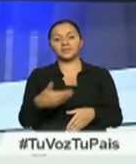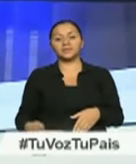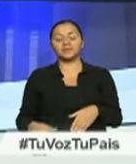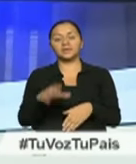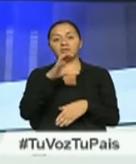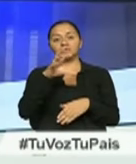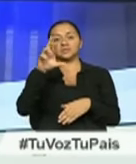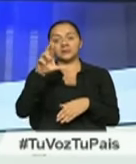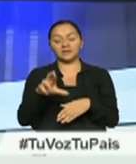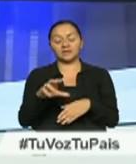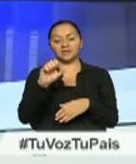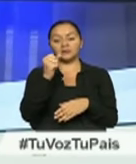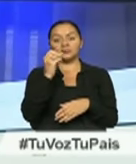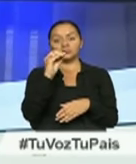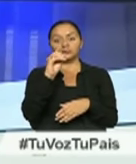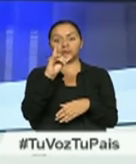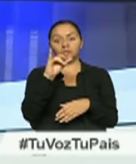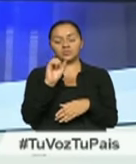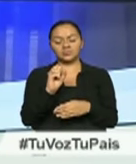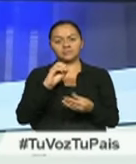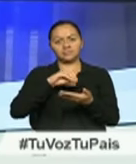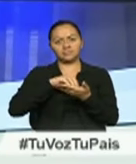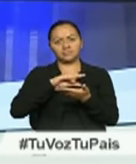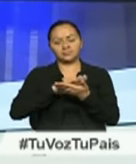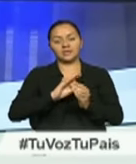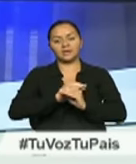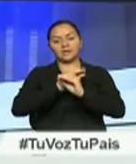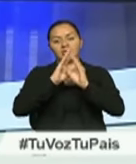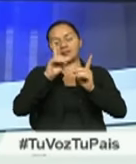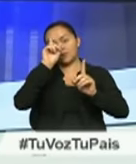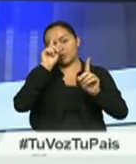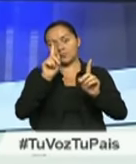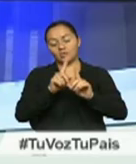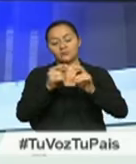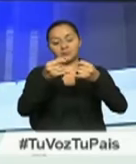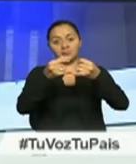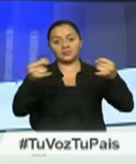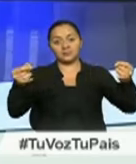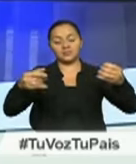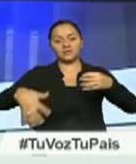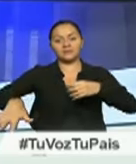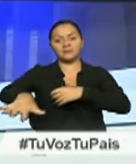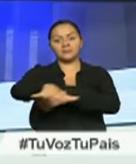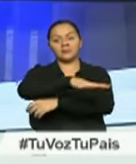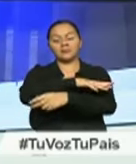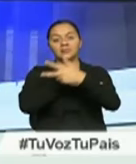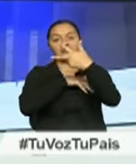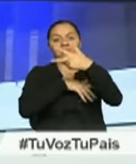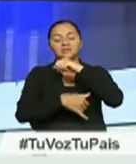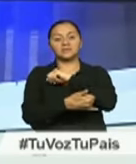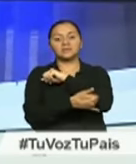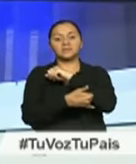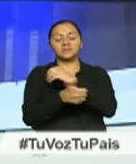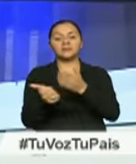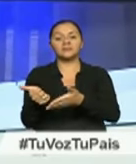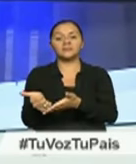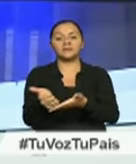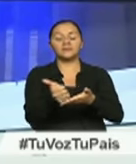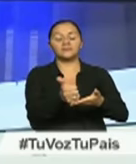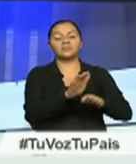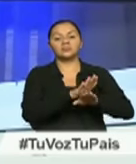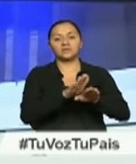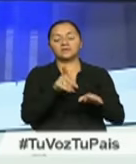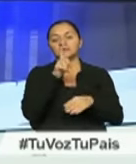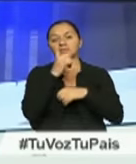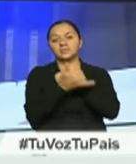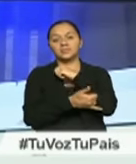Luis Guillermo Solís, se refirió con mucho entusiasmo al finiquito de la delimitación marítima entre las tres naciones y los beneficios que esto tiene para